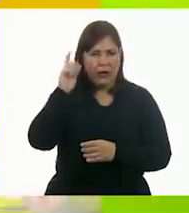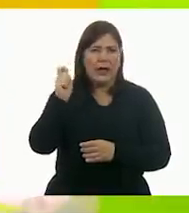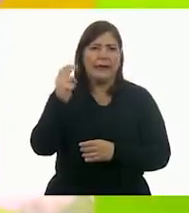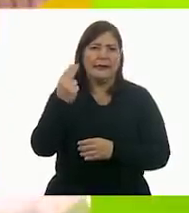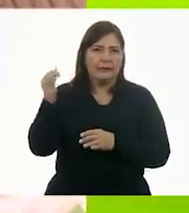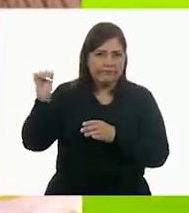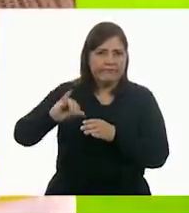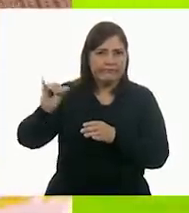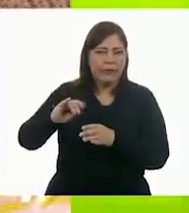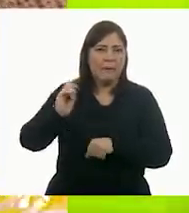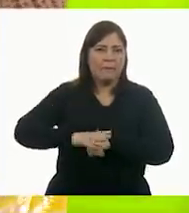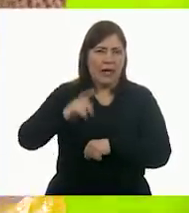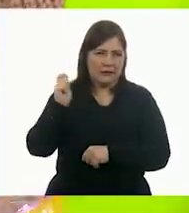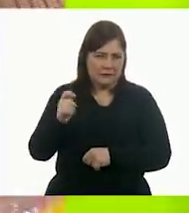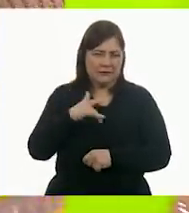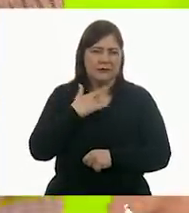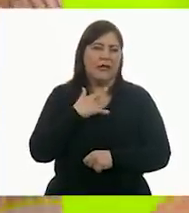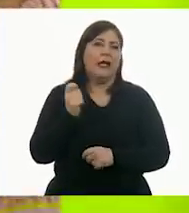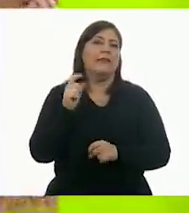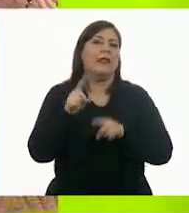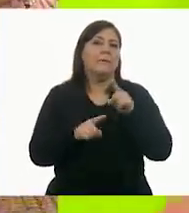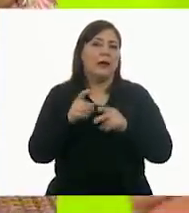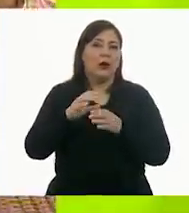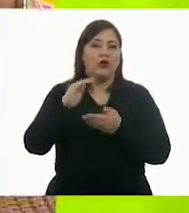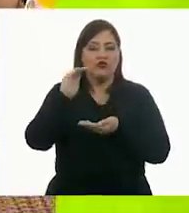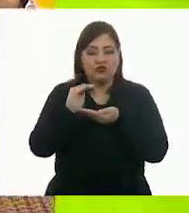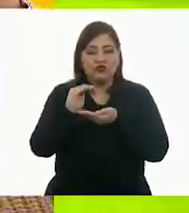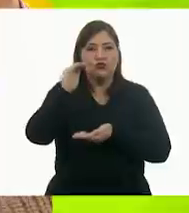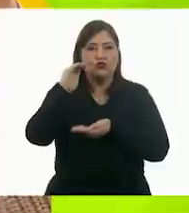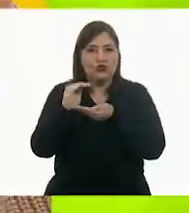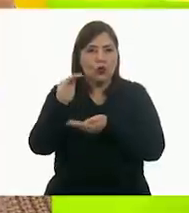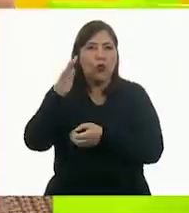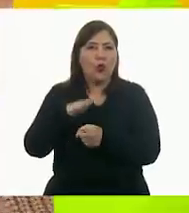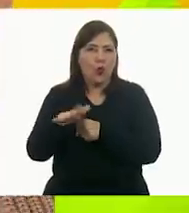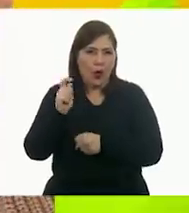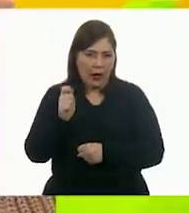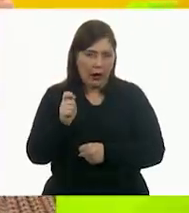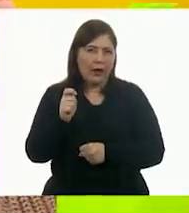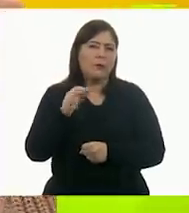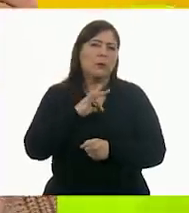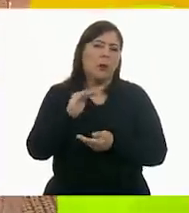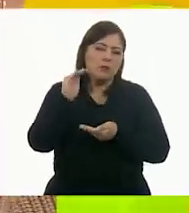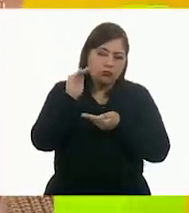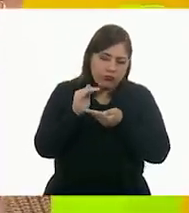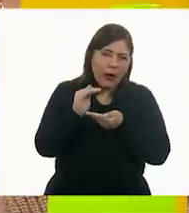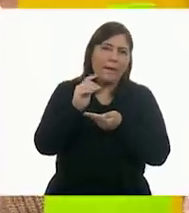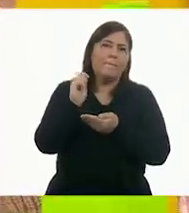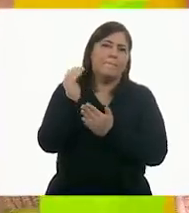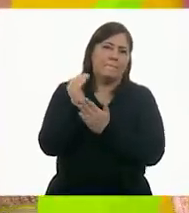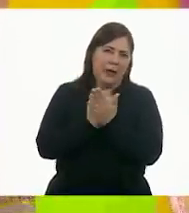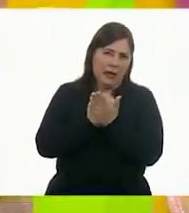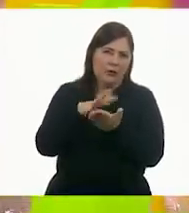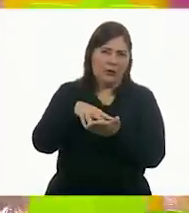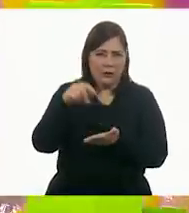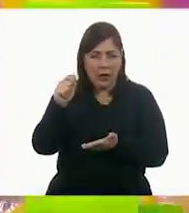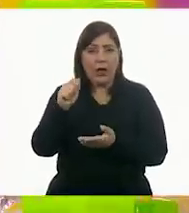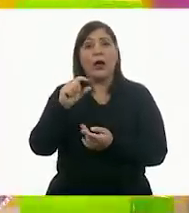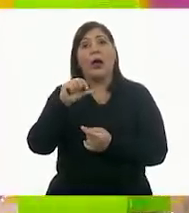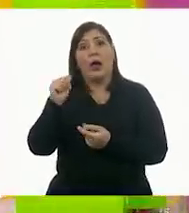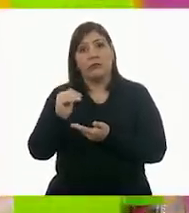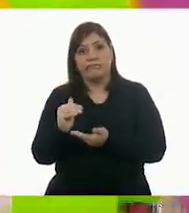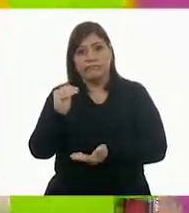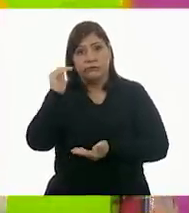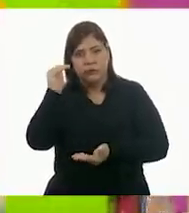De acuerdo a la botellita, si es chiquita, le pones poquito. Si es grandota, pues le pones